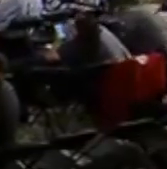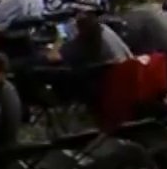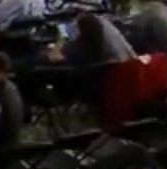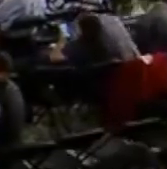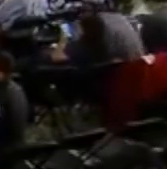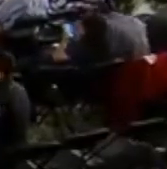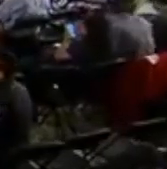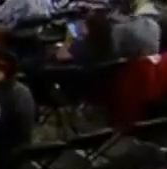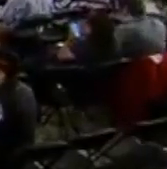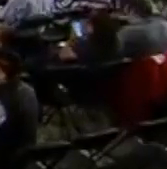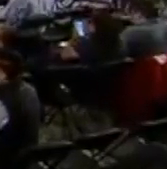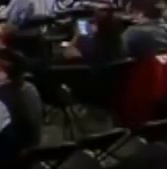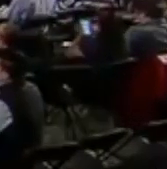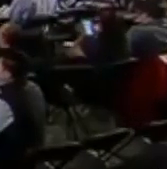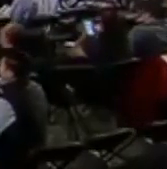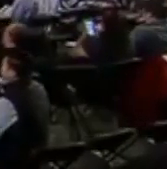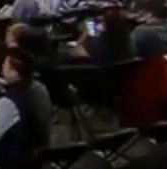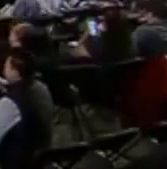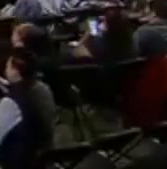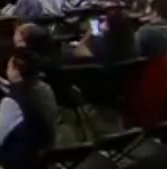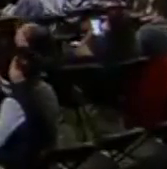felicitación